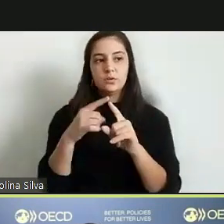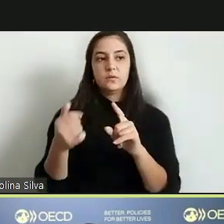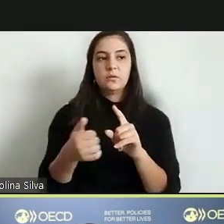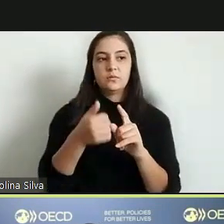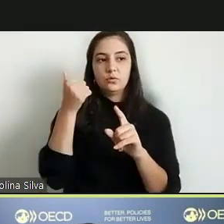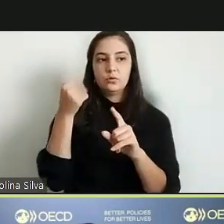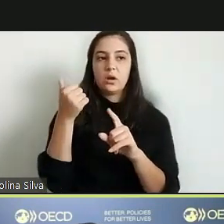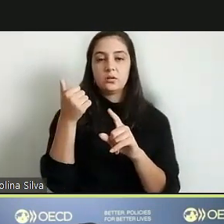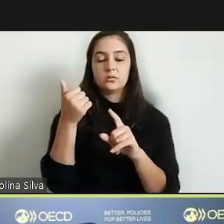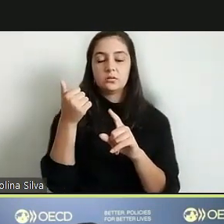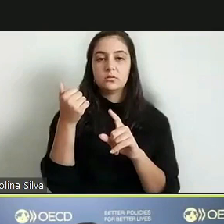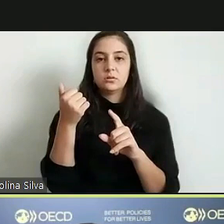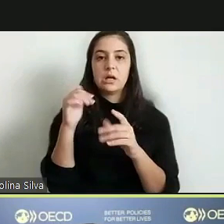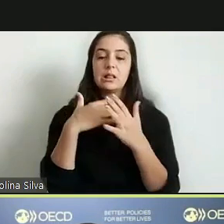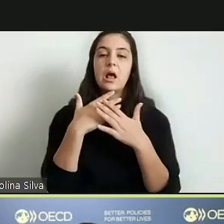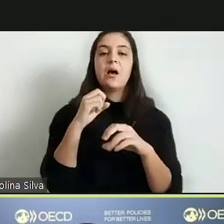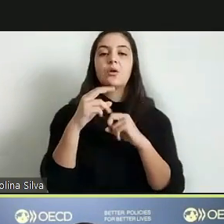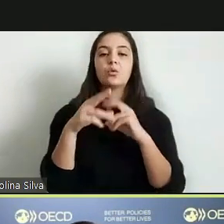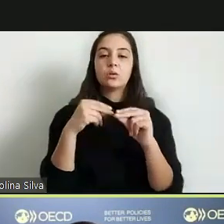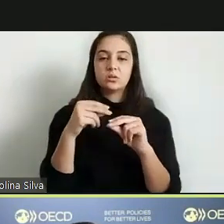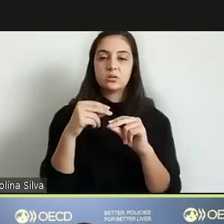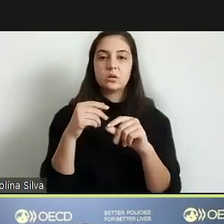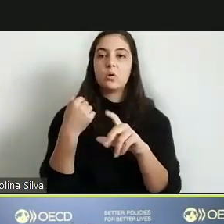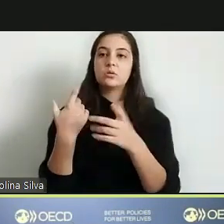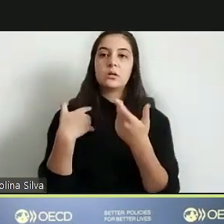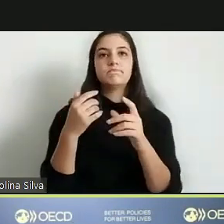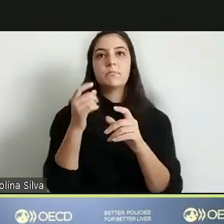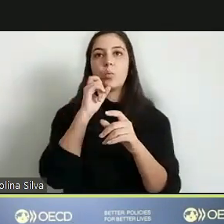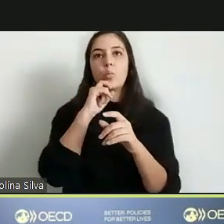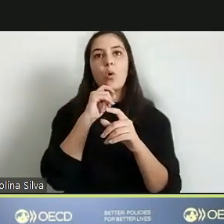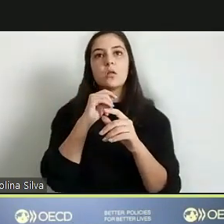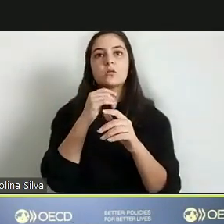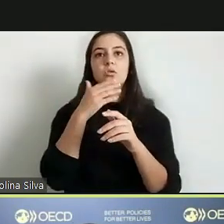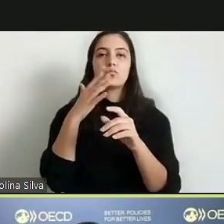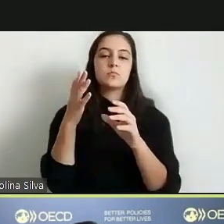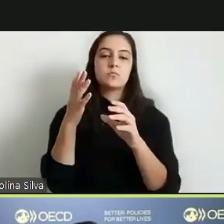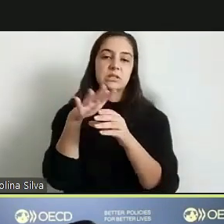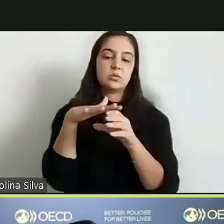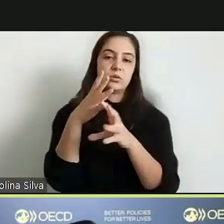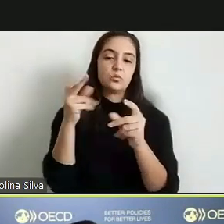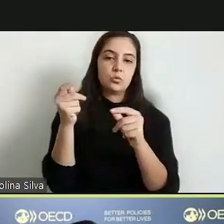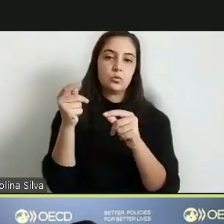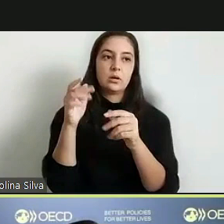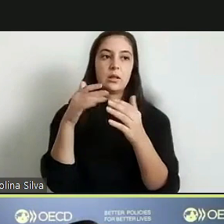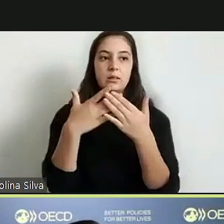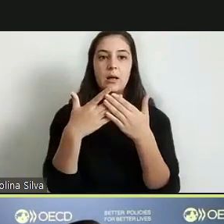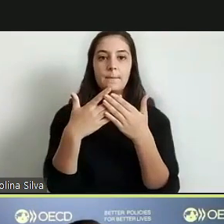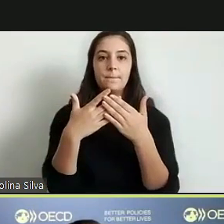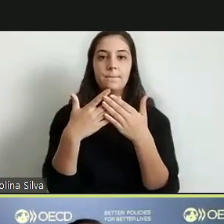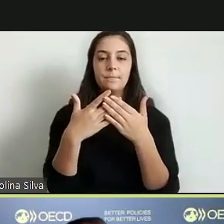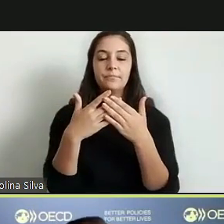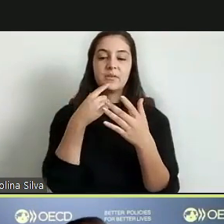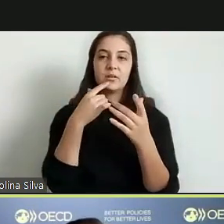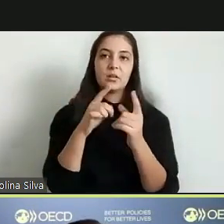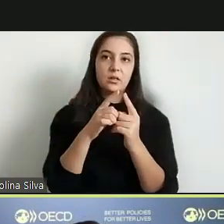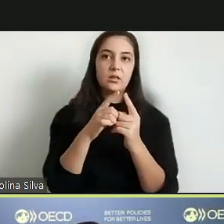poder estar actualizados a la altura de las circunstancias, esta encuesta es un insumo